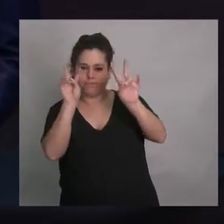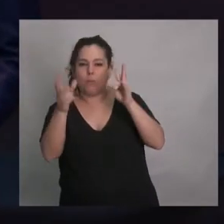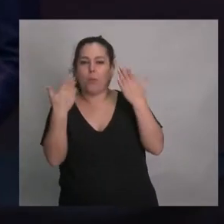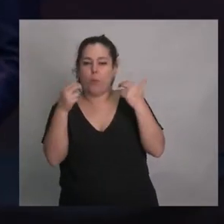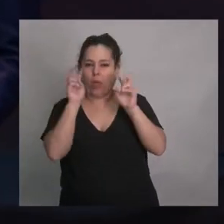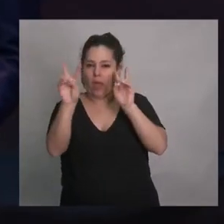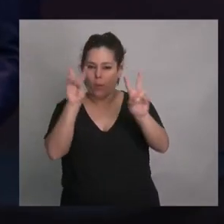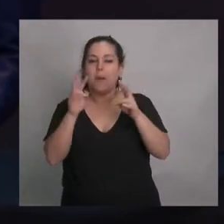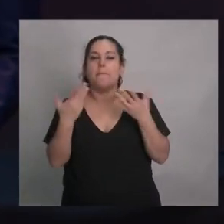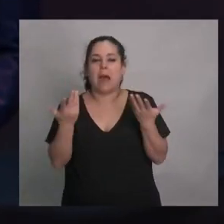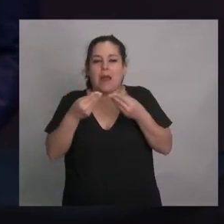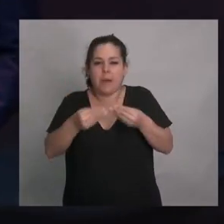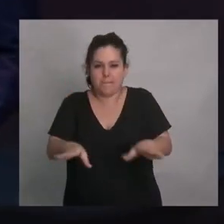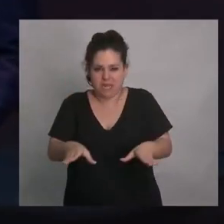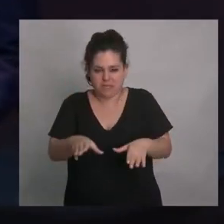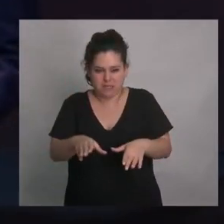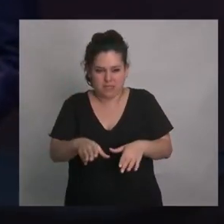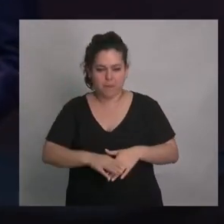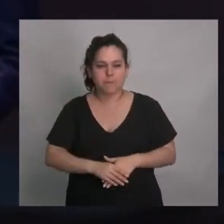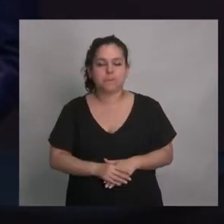así empezamos con